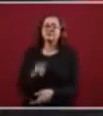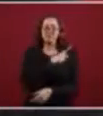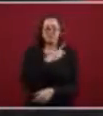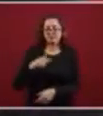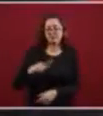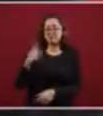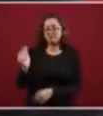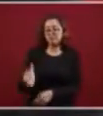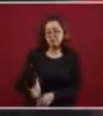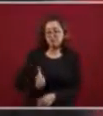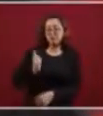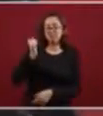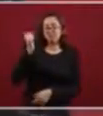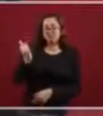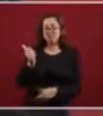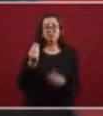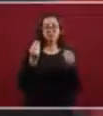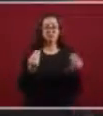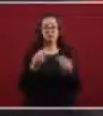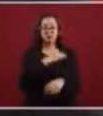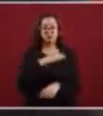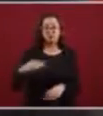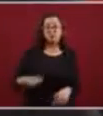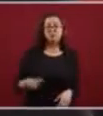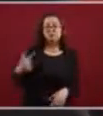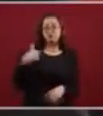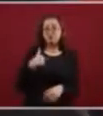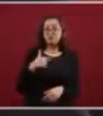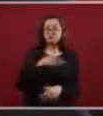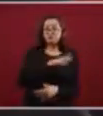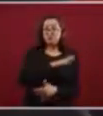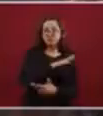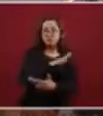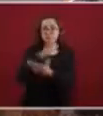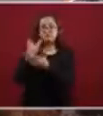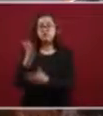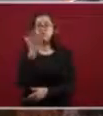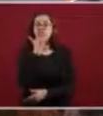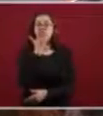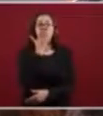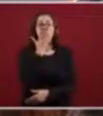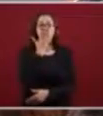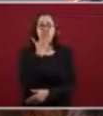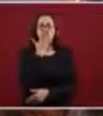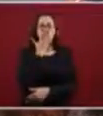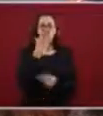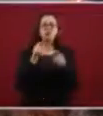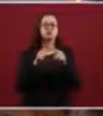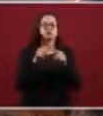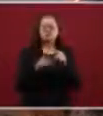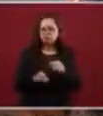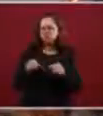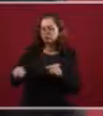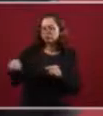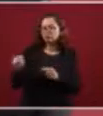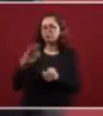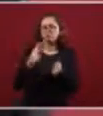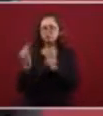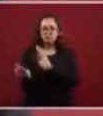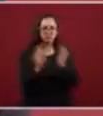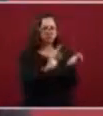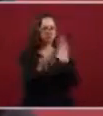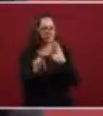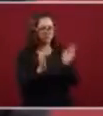aprovechar. Si ya fuimos a Sonora, pues vamos a Álamos, pues